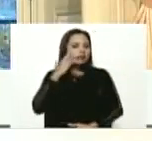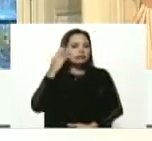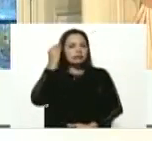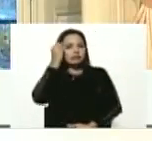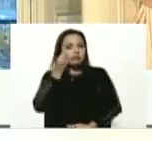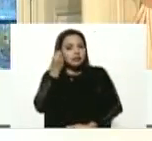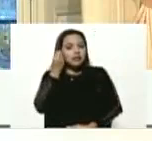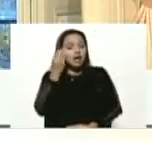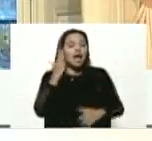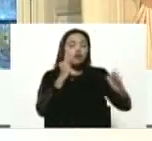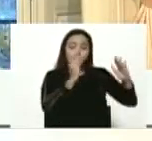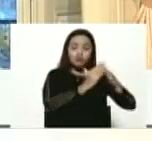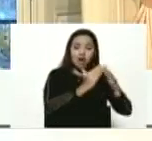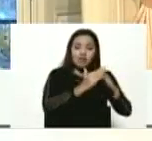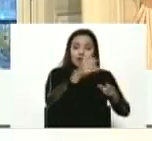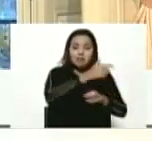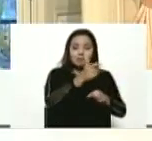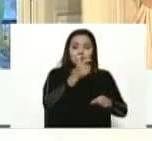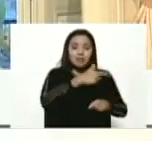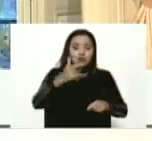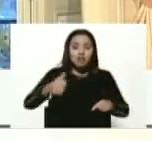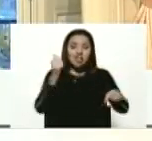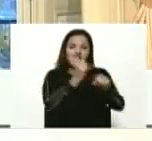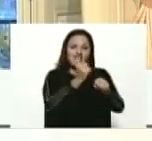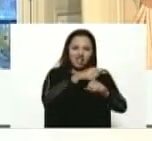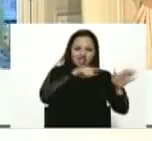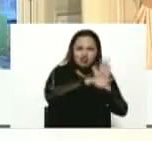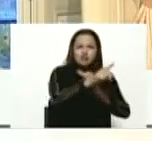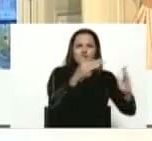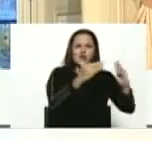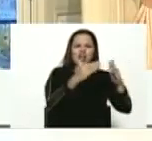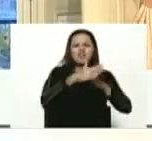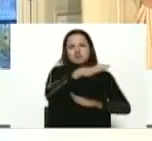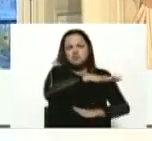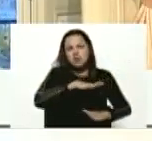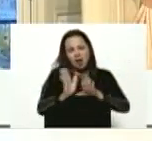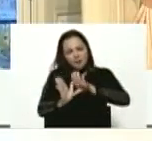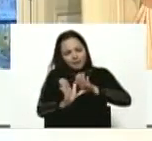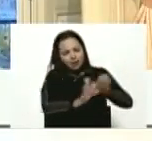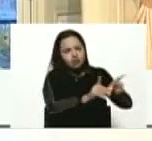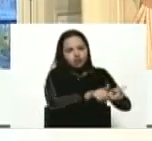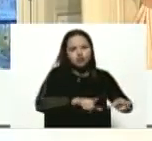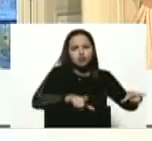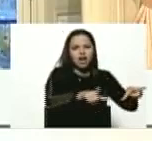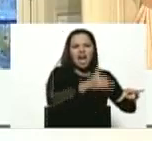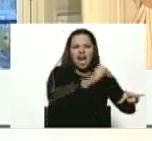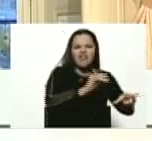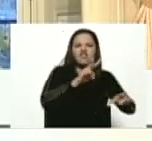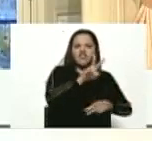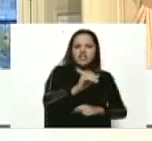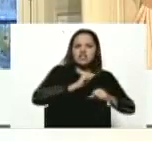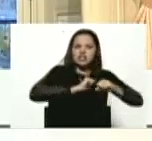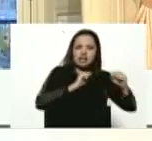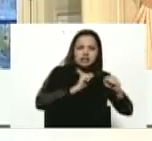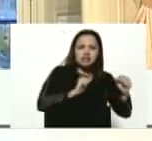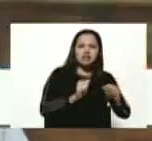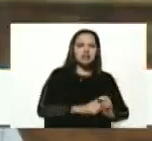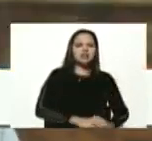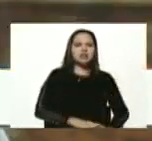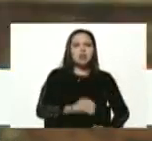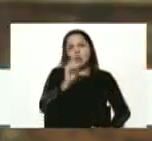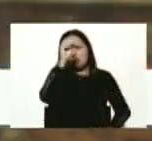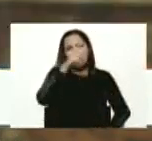su casa, en un patiecito, en un lugar que aparte para eso, y tiene sus 20 gallinas y un